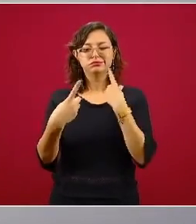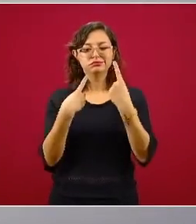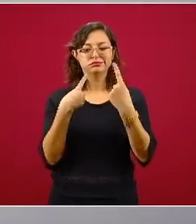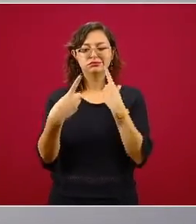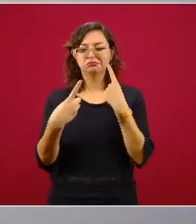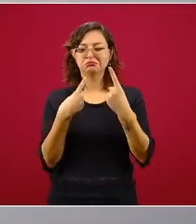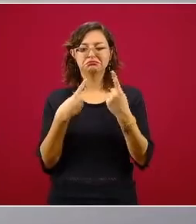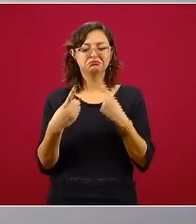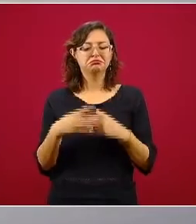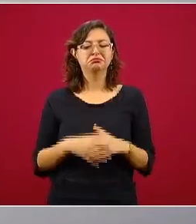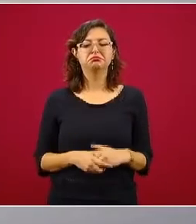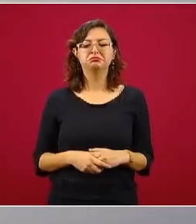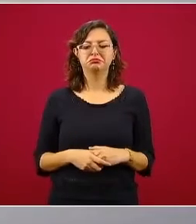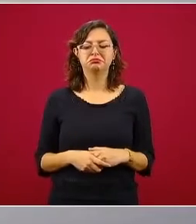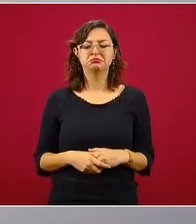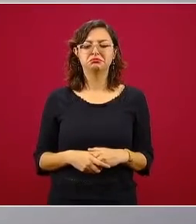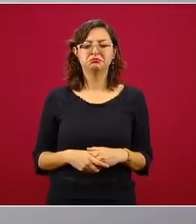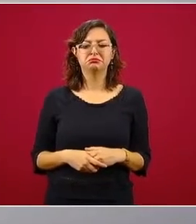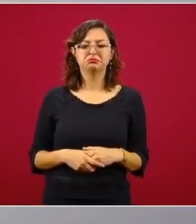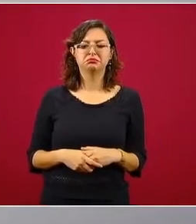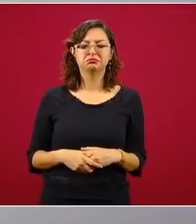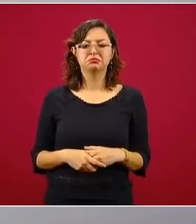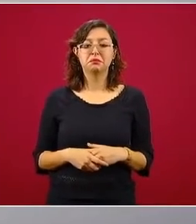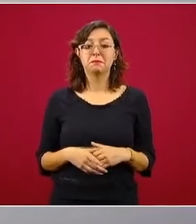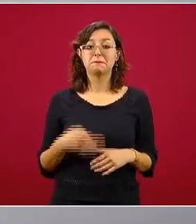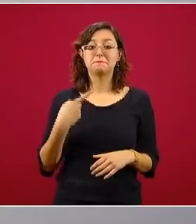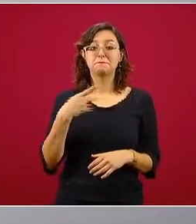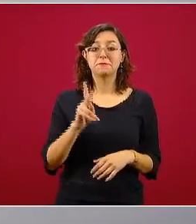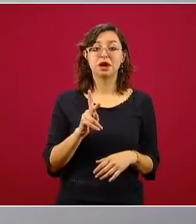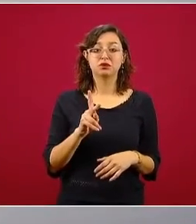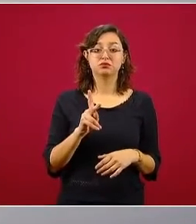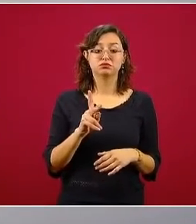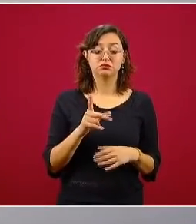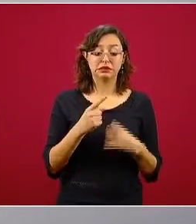pero se pone por delante